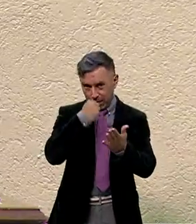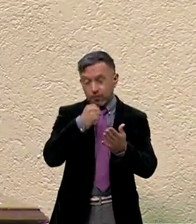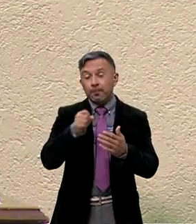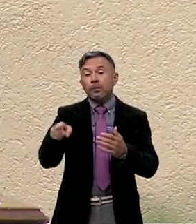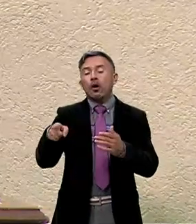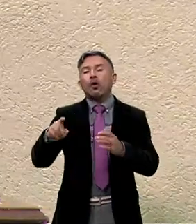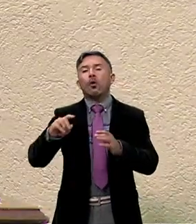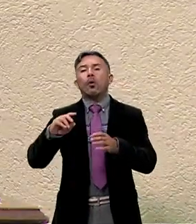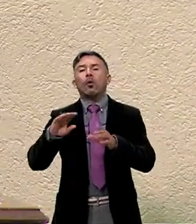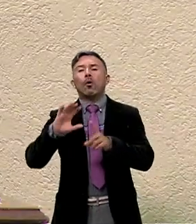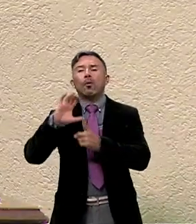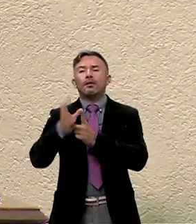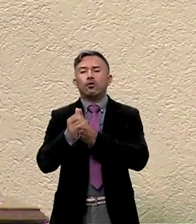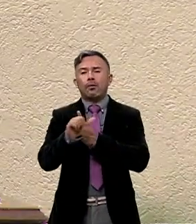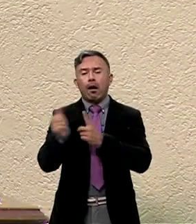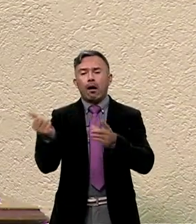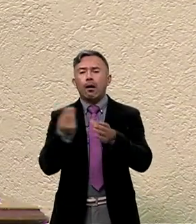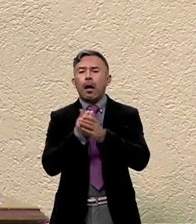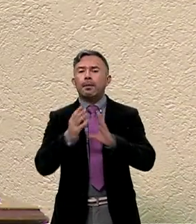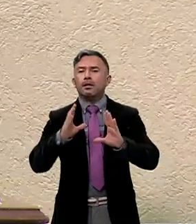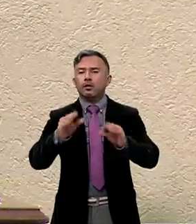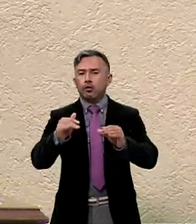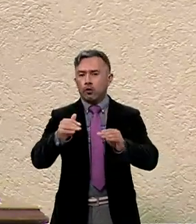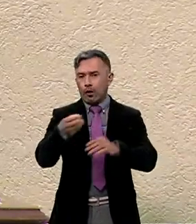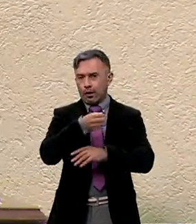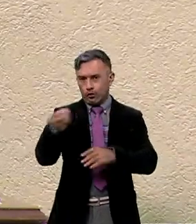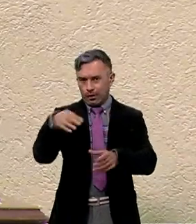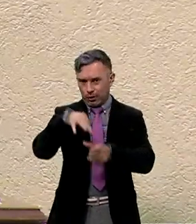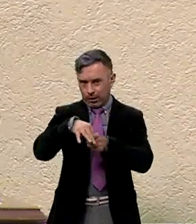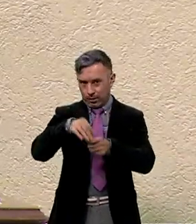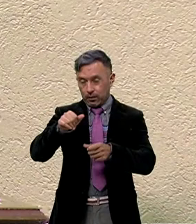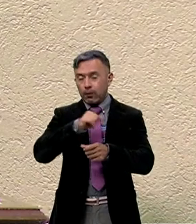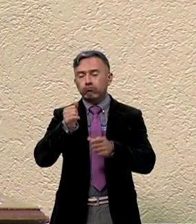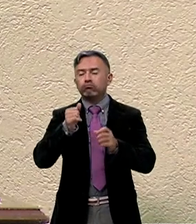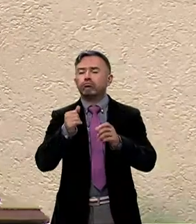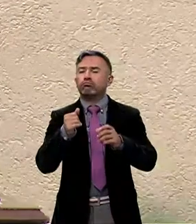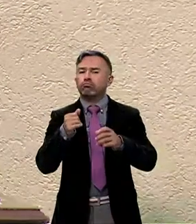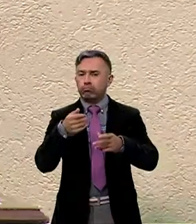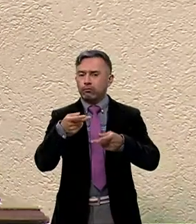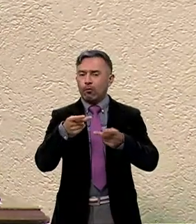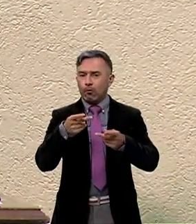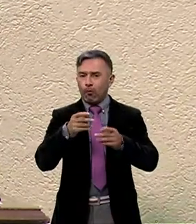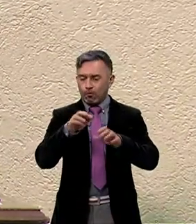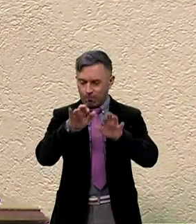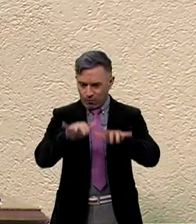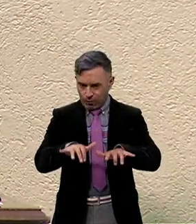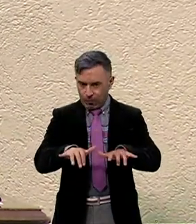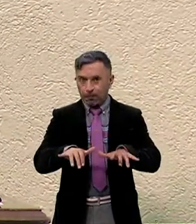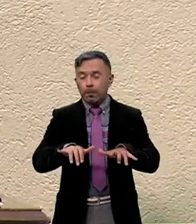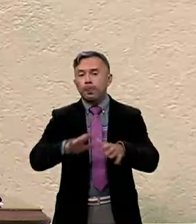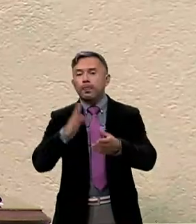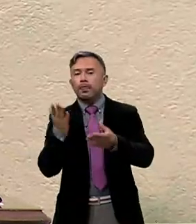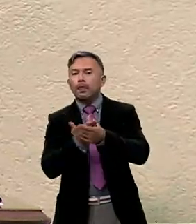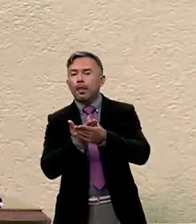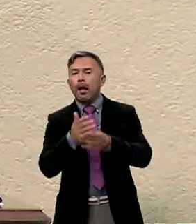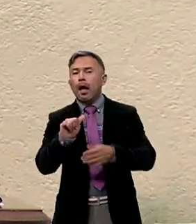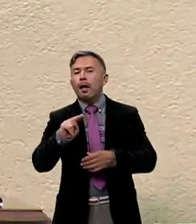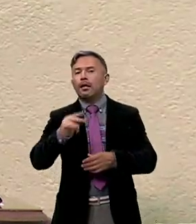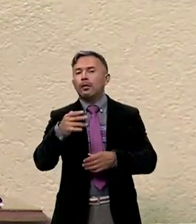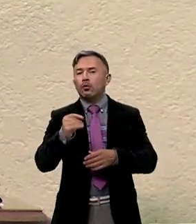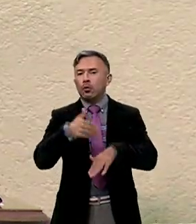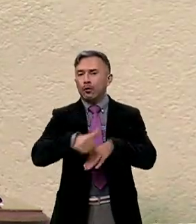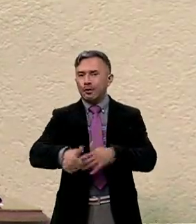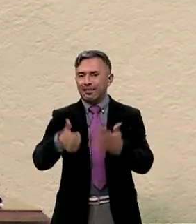electoral aprobó el modelo operativo de la consulta popular que en su anexo 6 contempla los